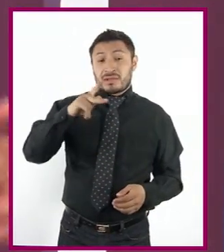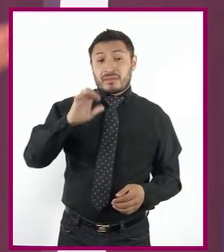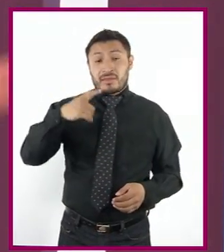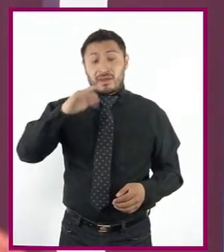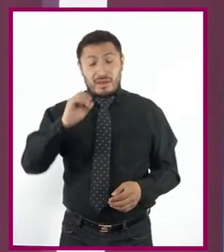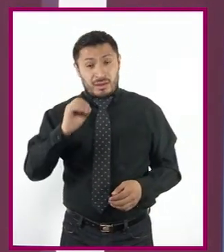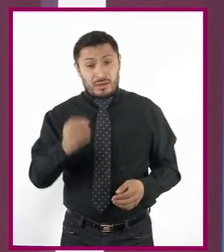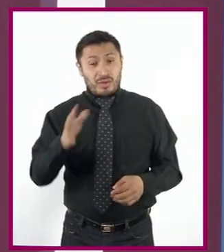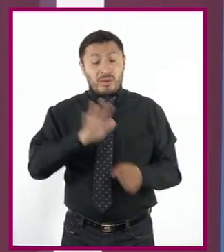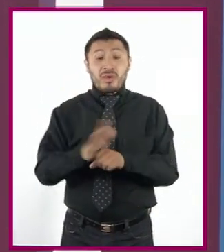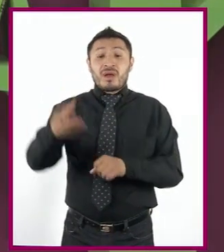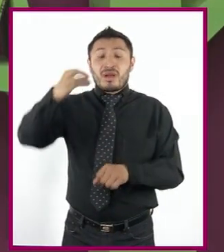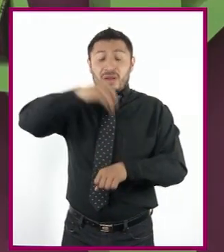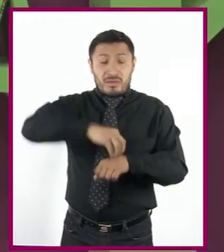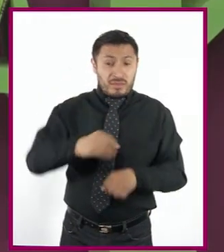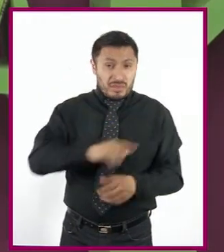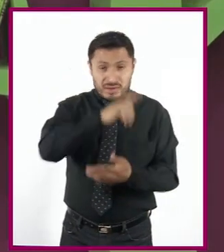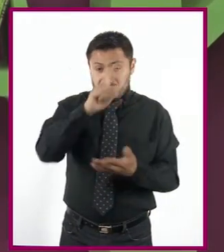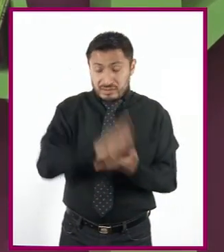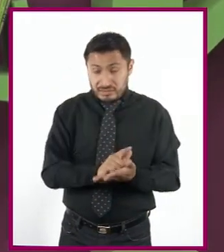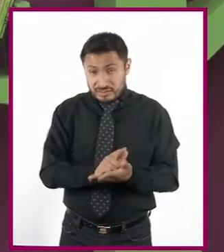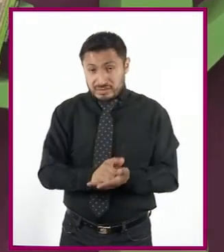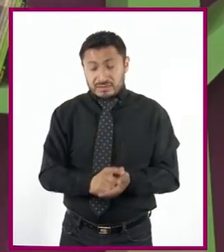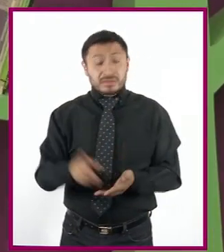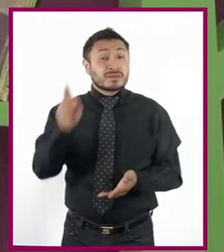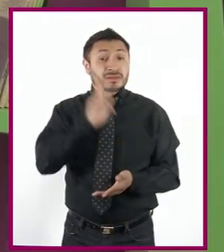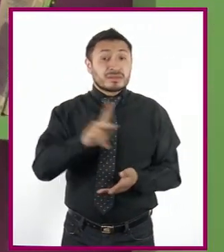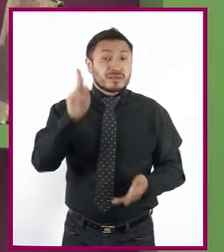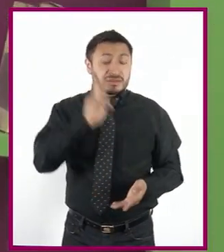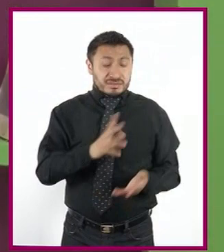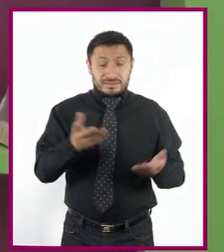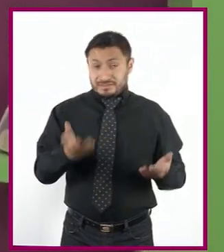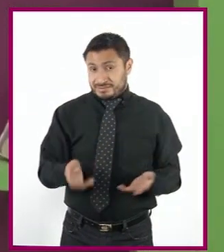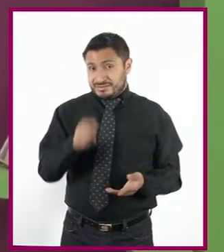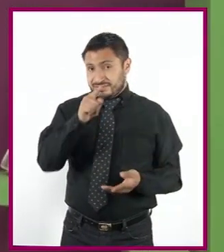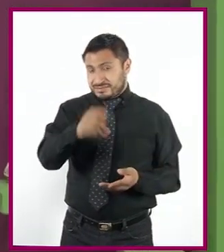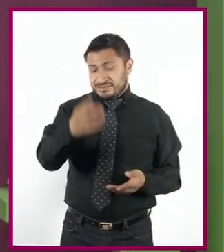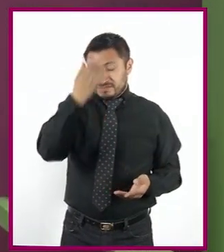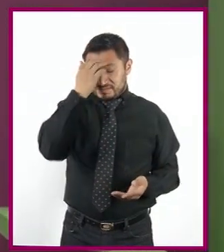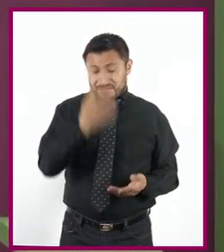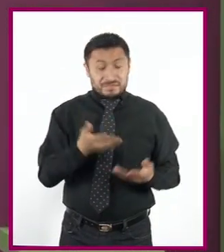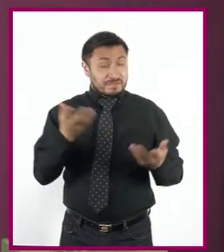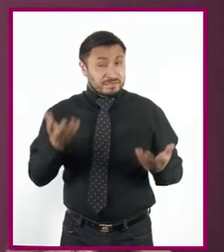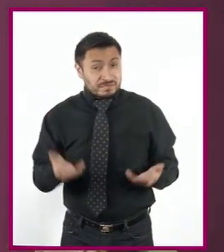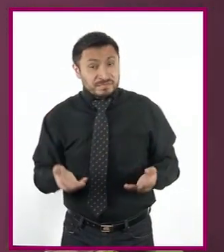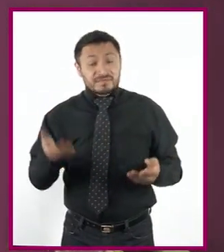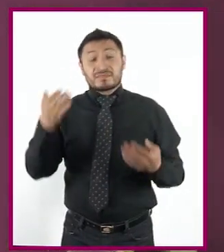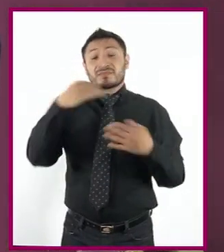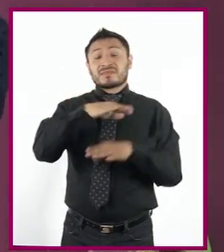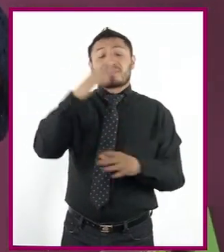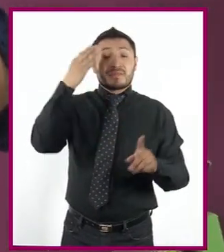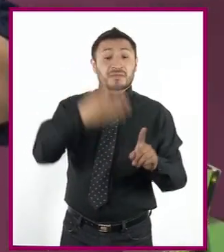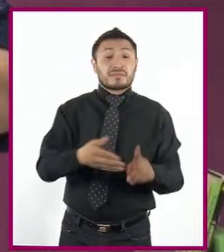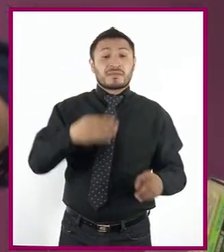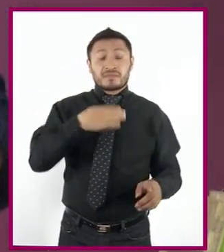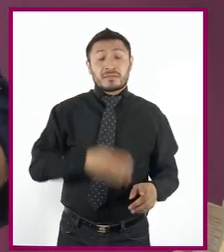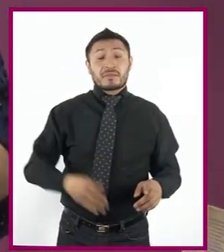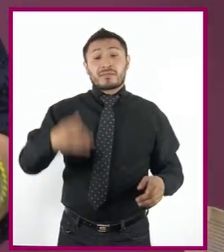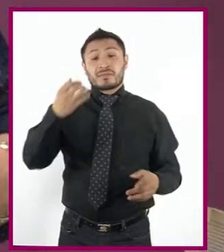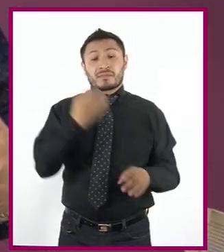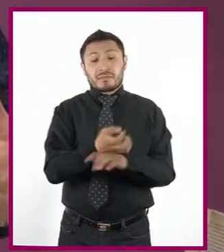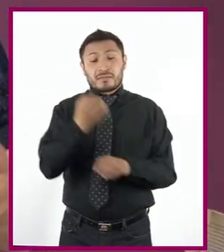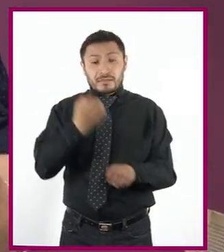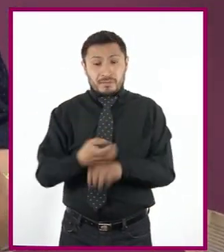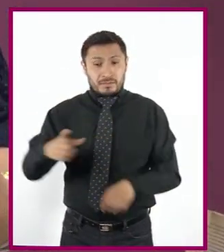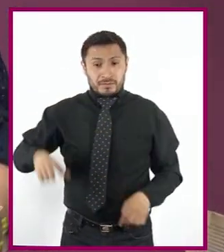que establecen las leyes. Pongamos a prueba nuestros conocimientos. Ante los retos de la justicia y el Estado de